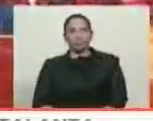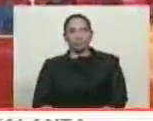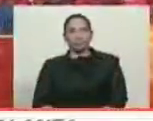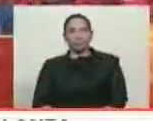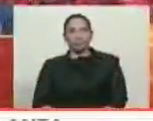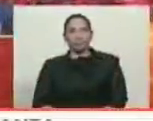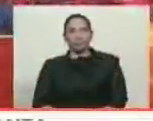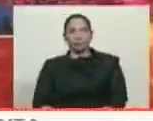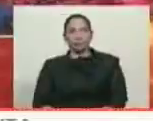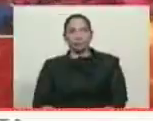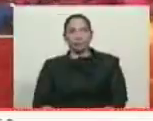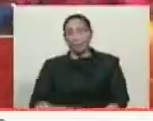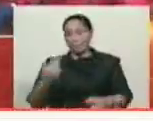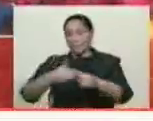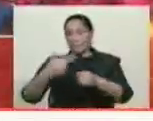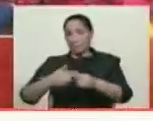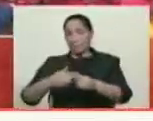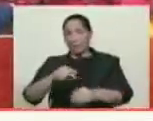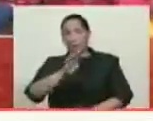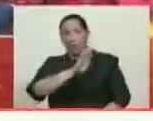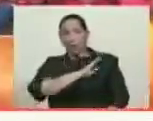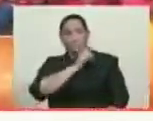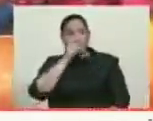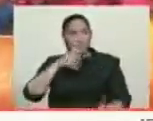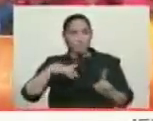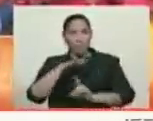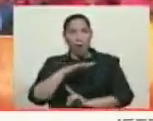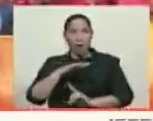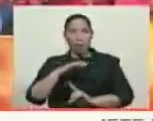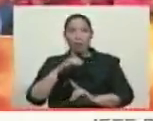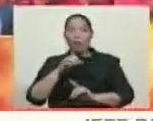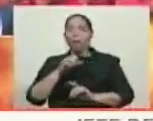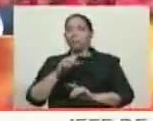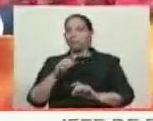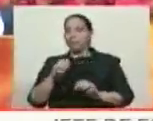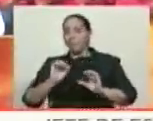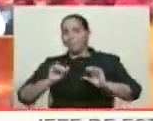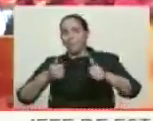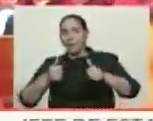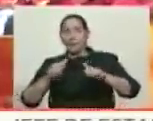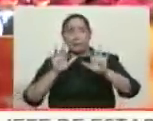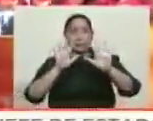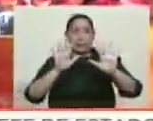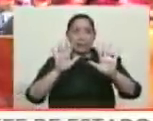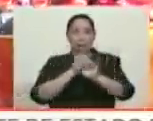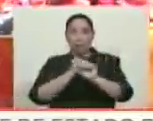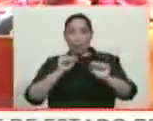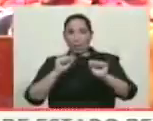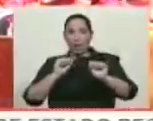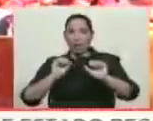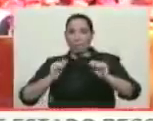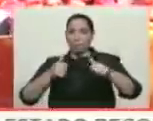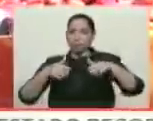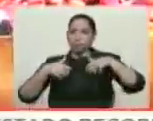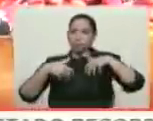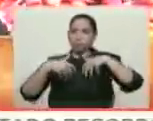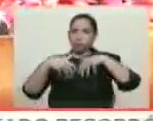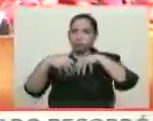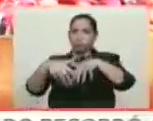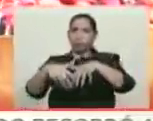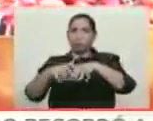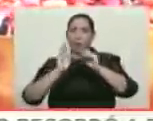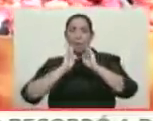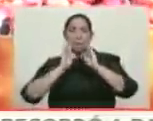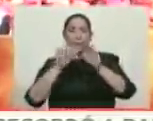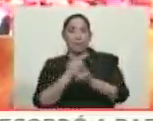Es del pueblo, vean allí las imágenes que desde bien temprano, exactamente desde las 10 de la mañana, partió esa concentración desde la